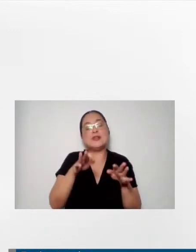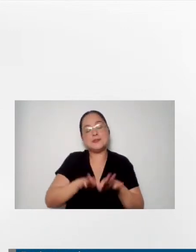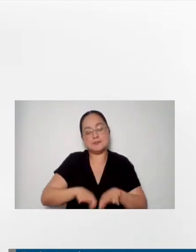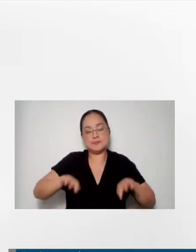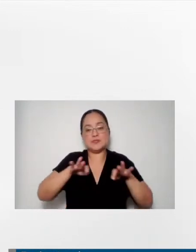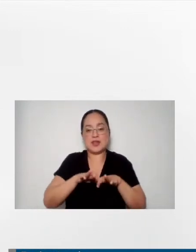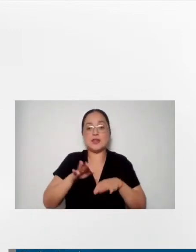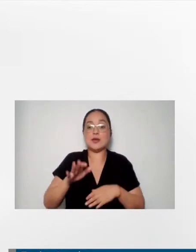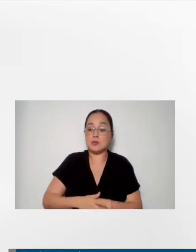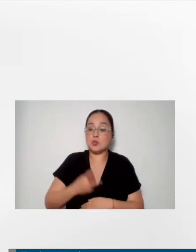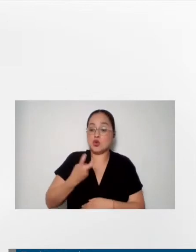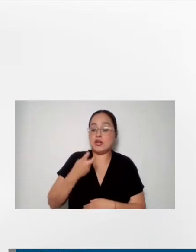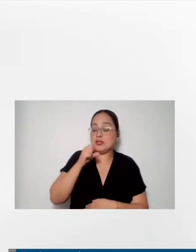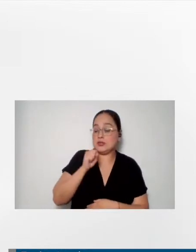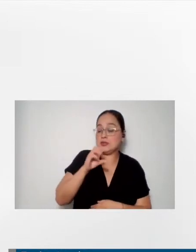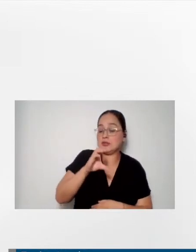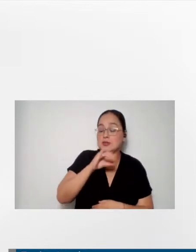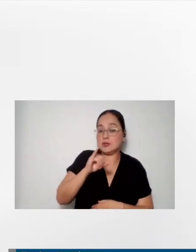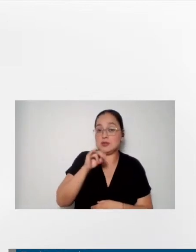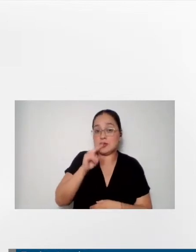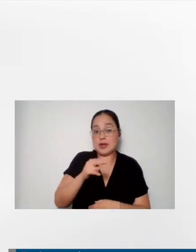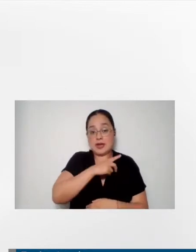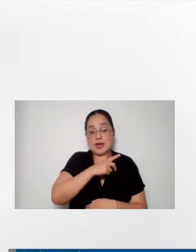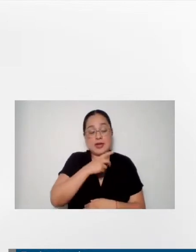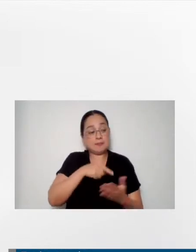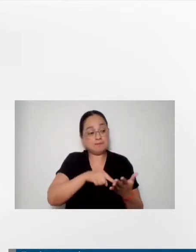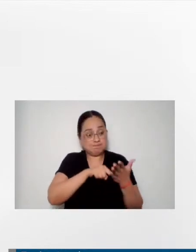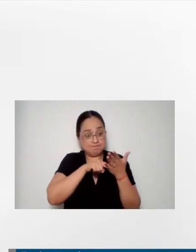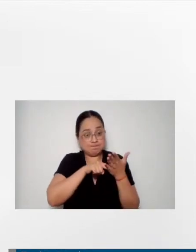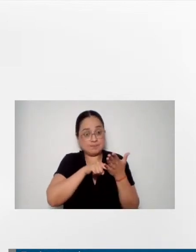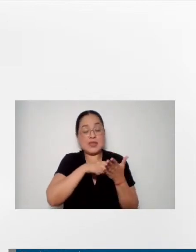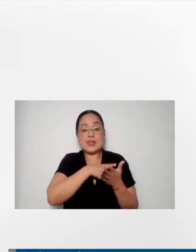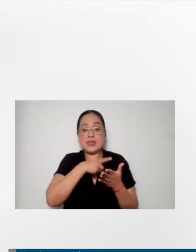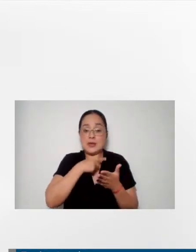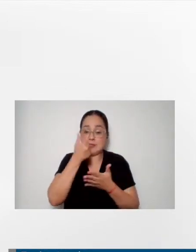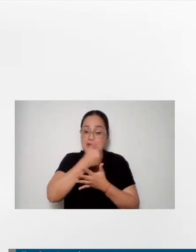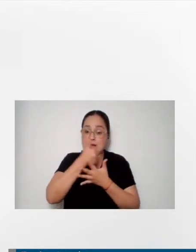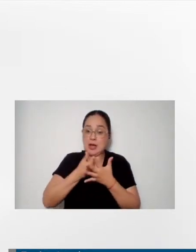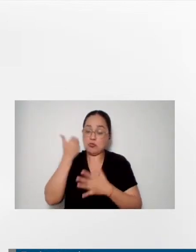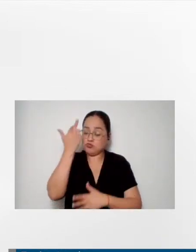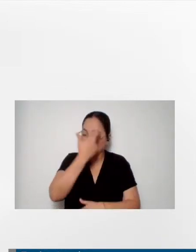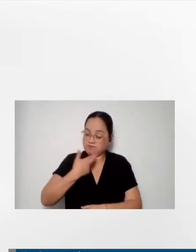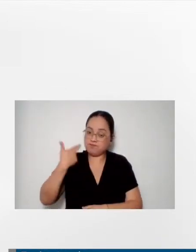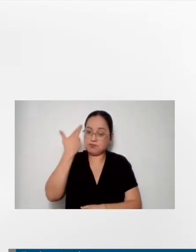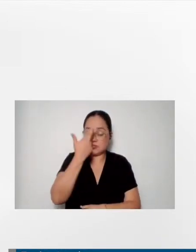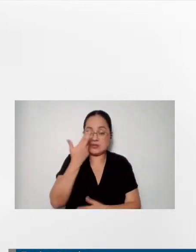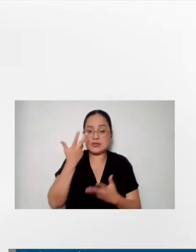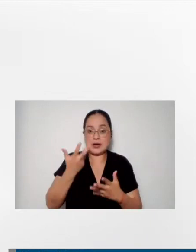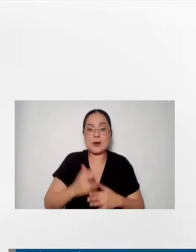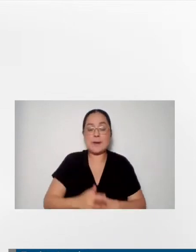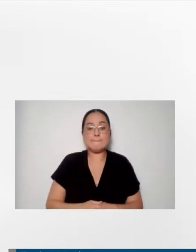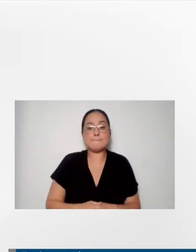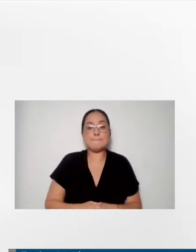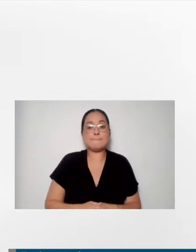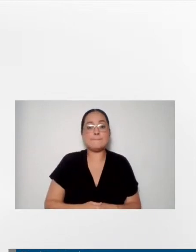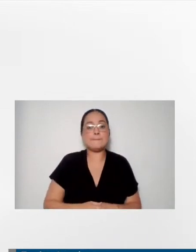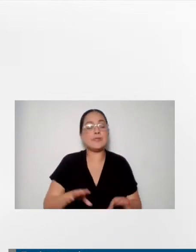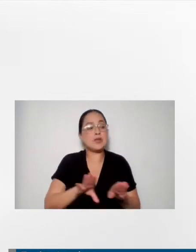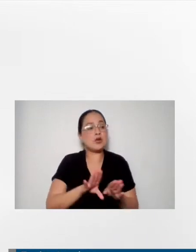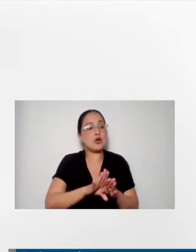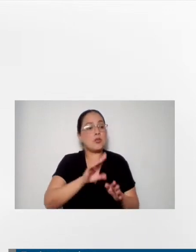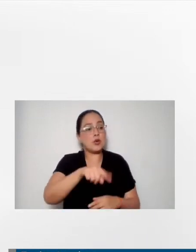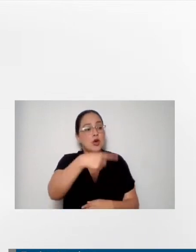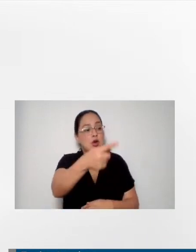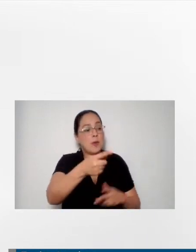hay que analizar caso a caso, y empezó a poner este requisito sobre que el acreedor, o sea, la persona que